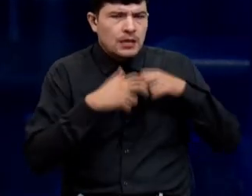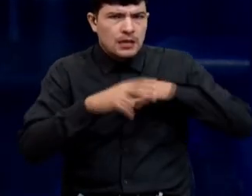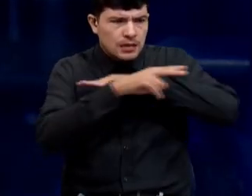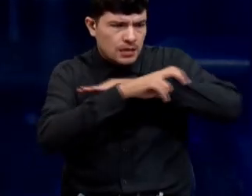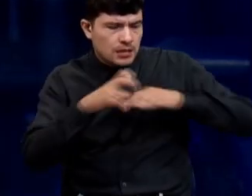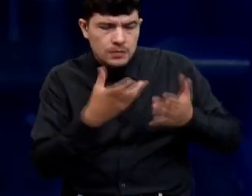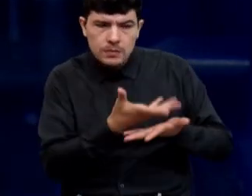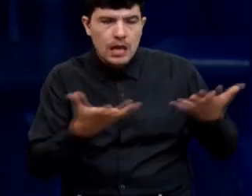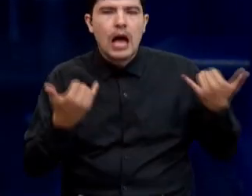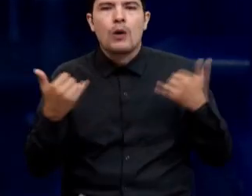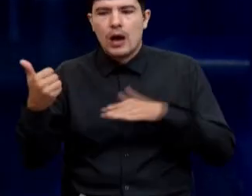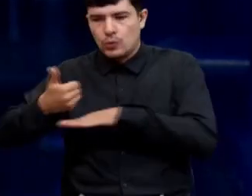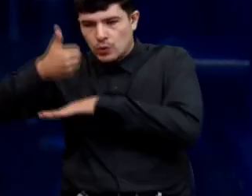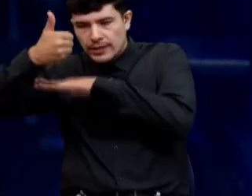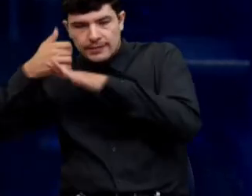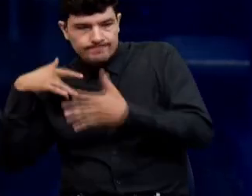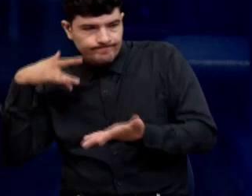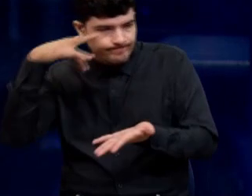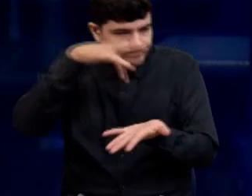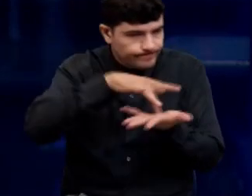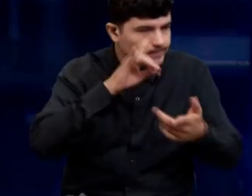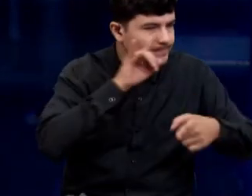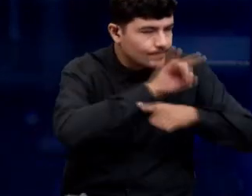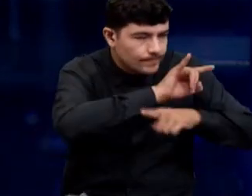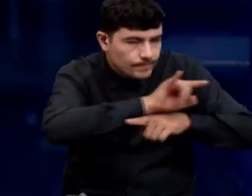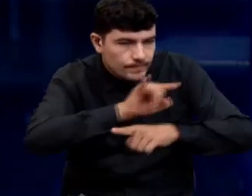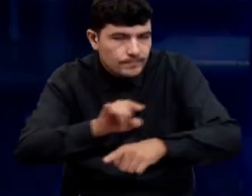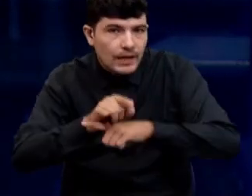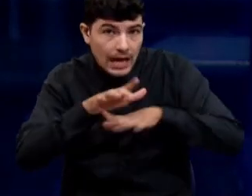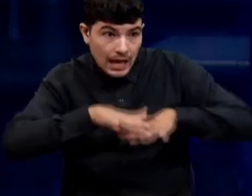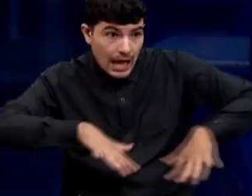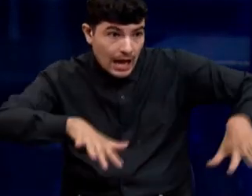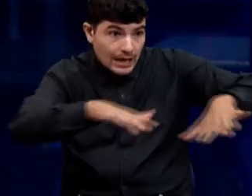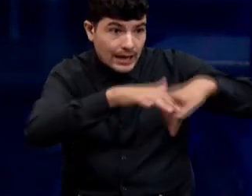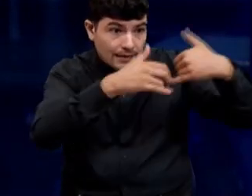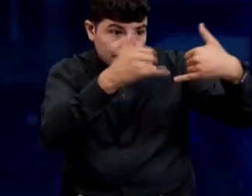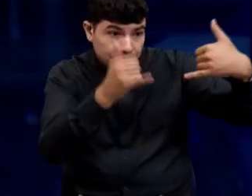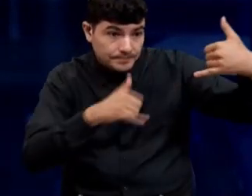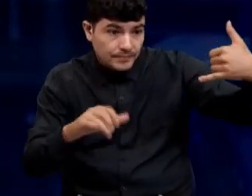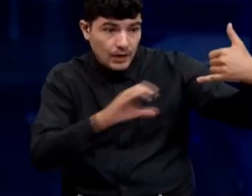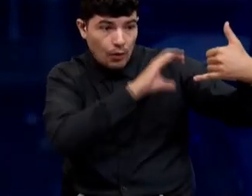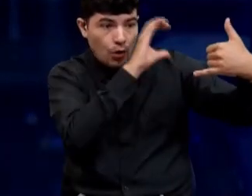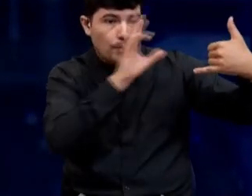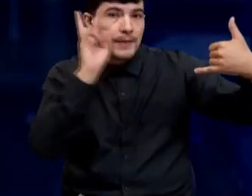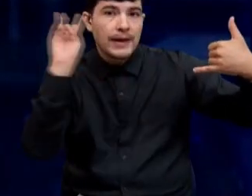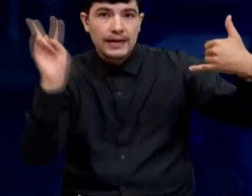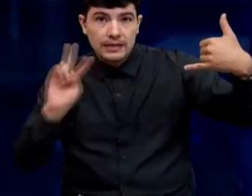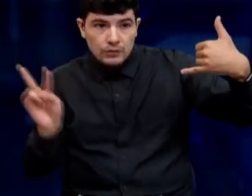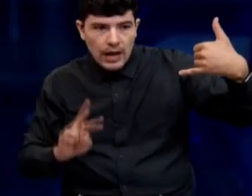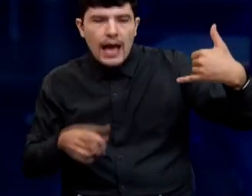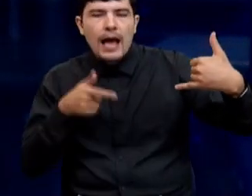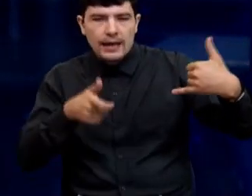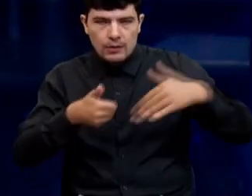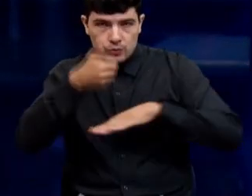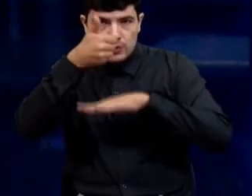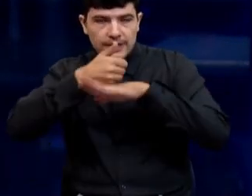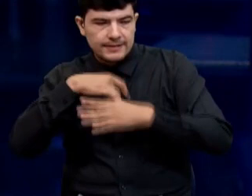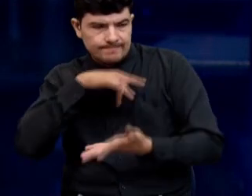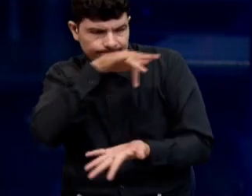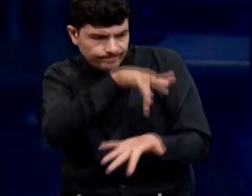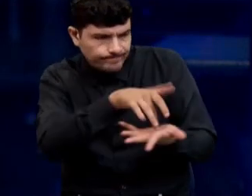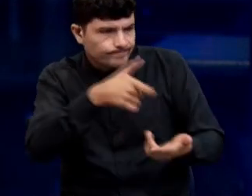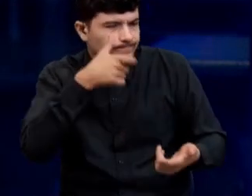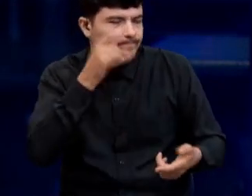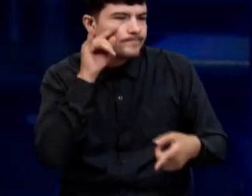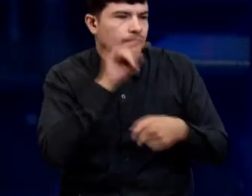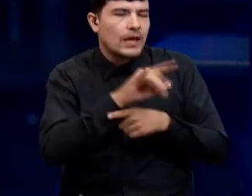zona, principalmente en los llamados pasos irregulares, lugares donde siguen haciendo presencia grupos irregulares, y por eso